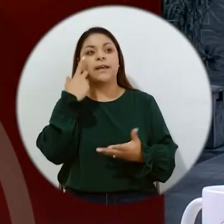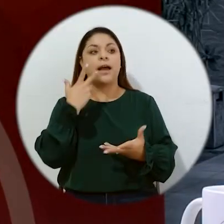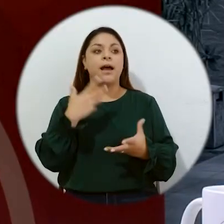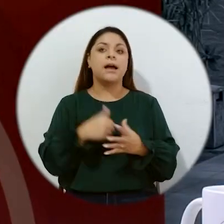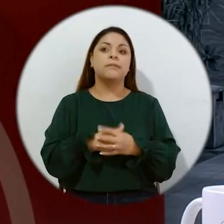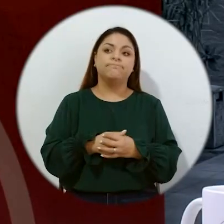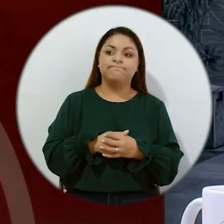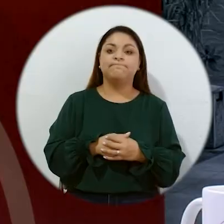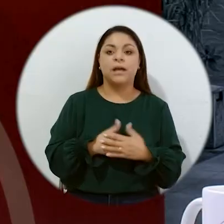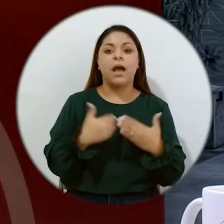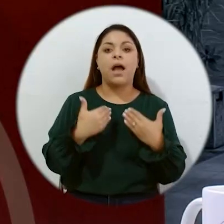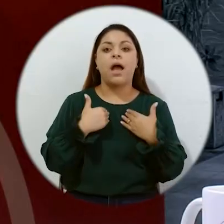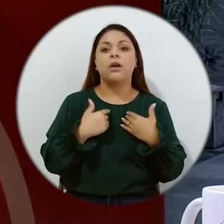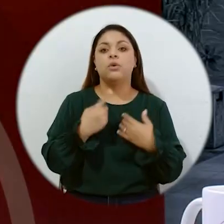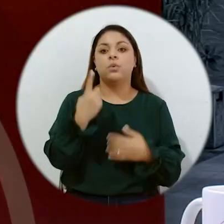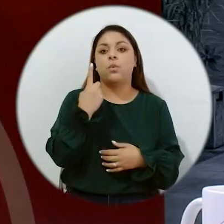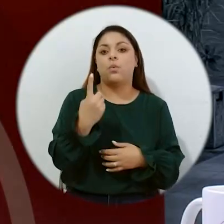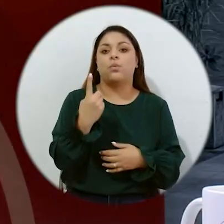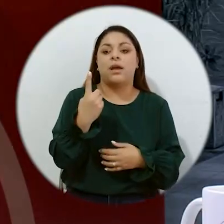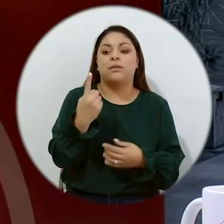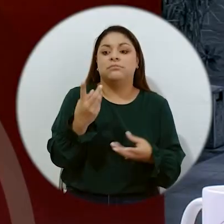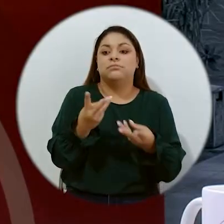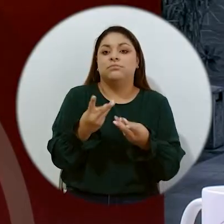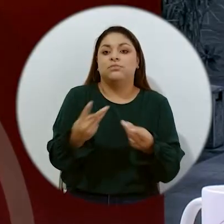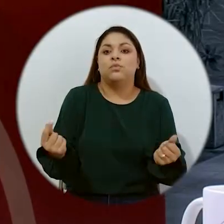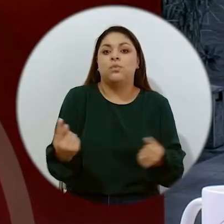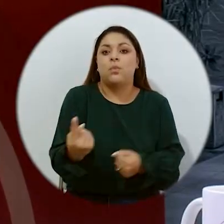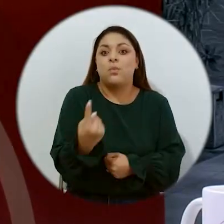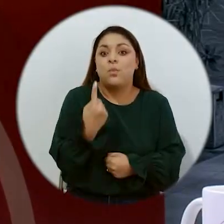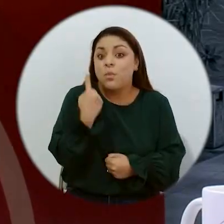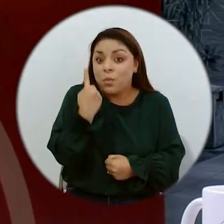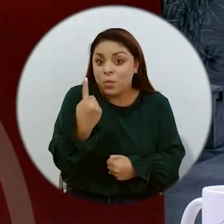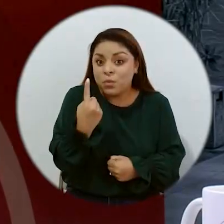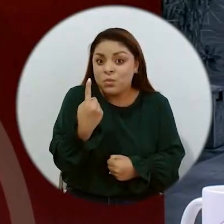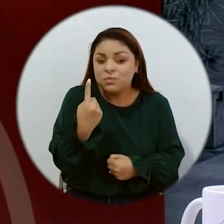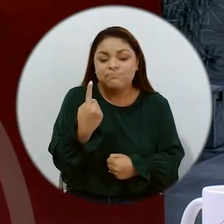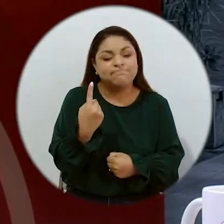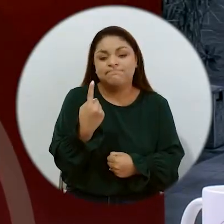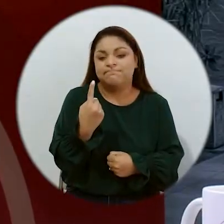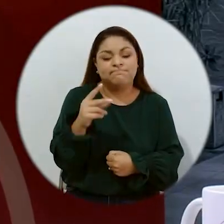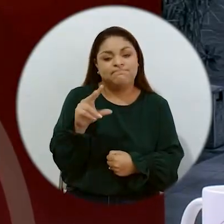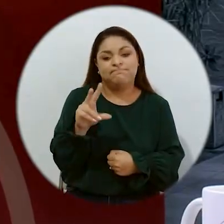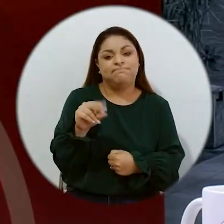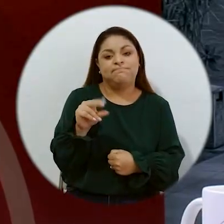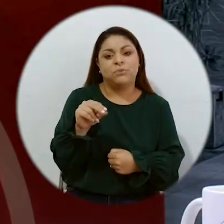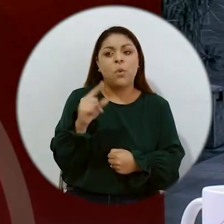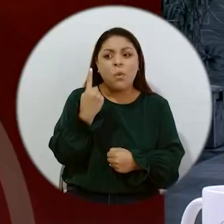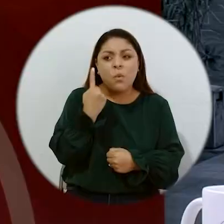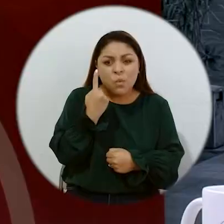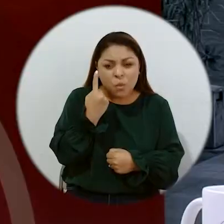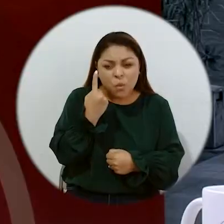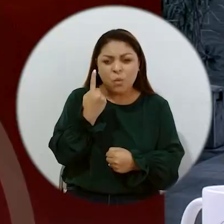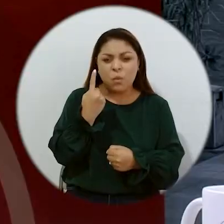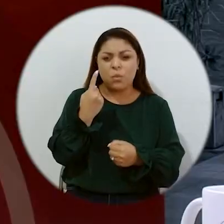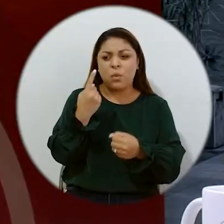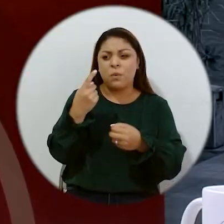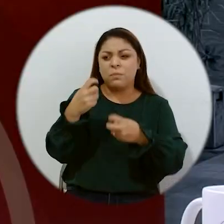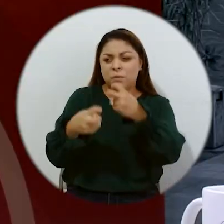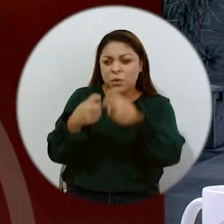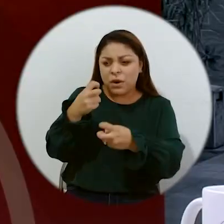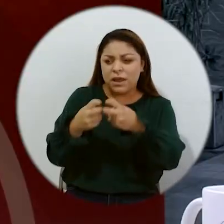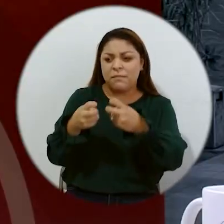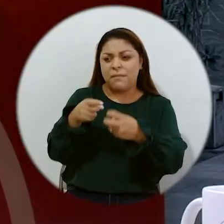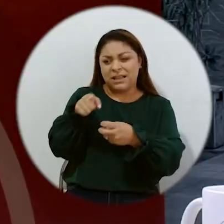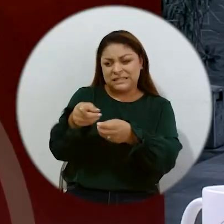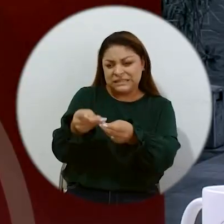que existe una sola solución, o que existe una sola aproximación al problema, o que, por ejemplo, es solo